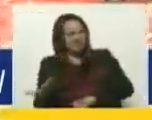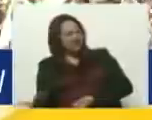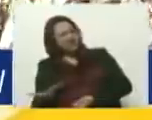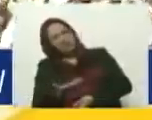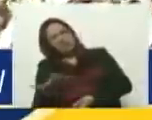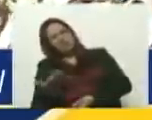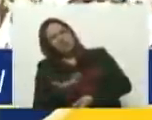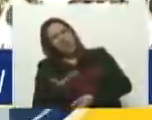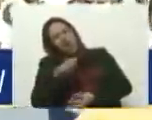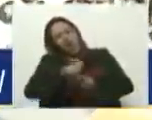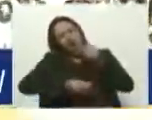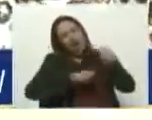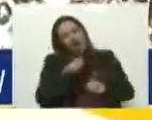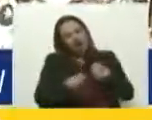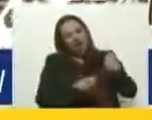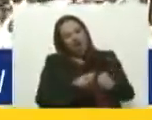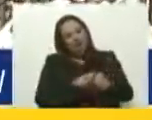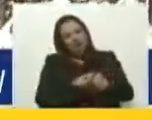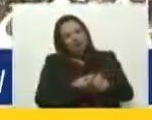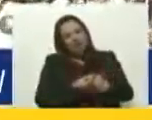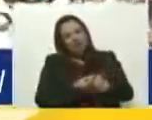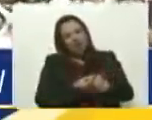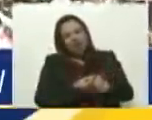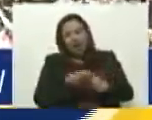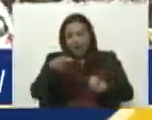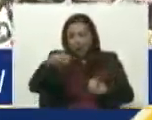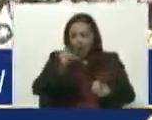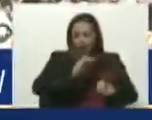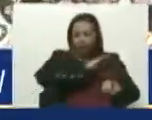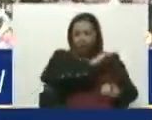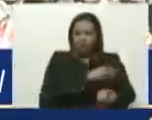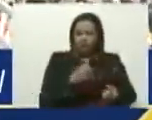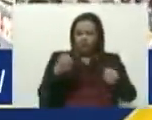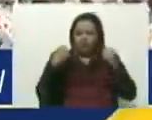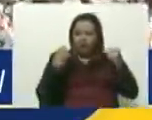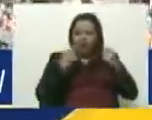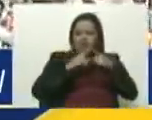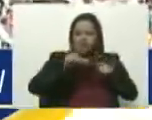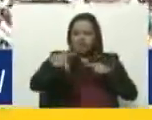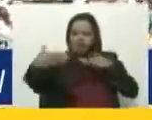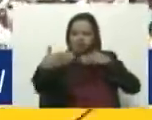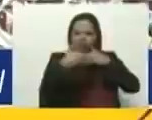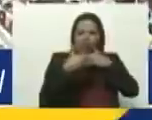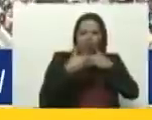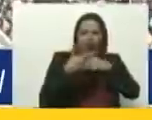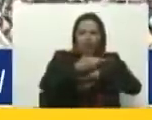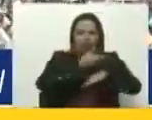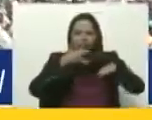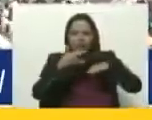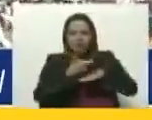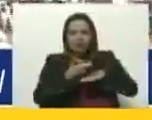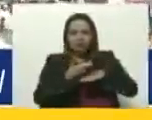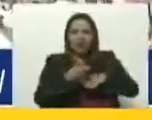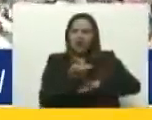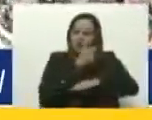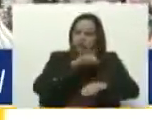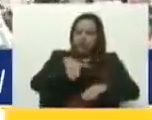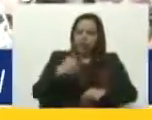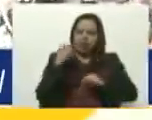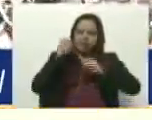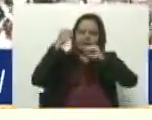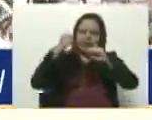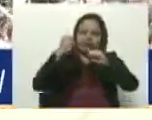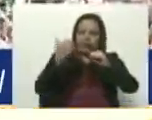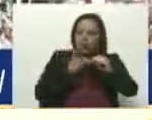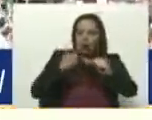cómo es que yo siendo en teoría tan poderoso cada vez que se enfrentan a nosotros los derrotamos en cualquier escenario